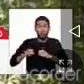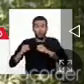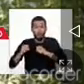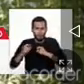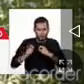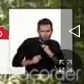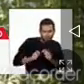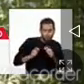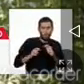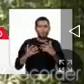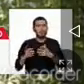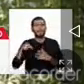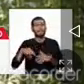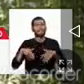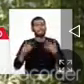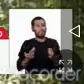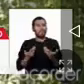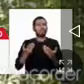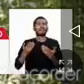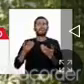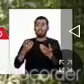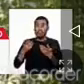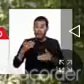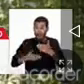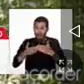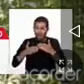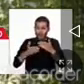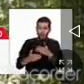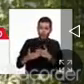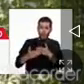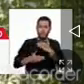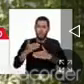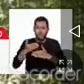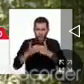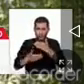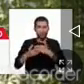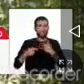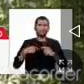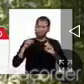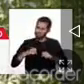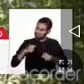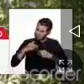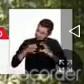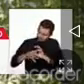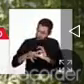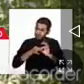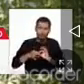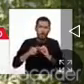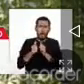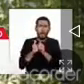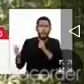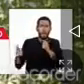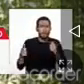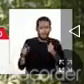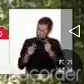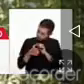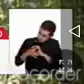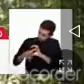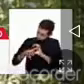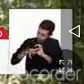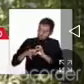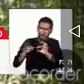están minando o que pueden minar el potencial que tenemos. Así que tenemos que unirnos y no separarnos. Es una